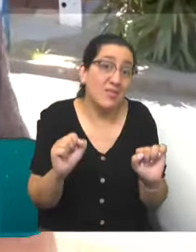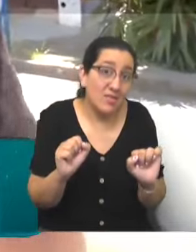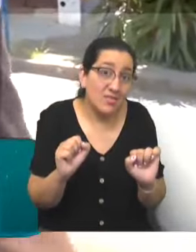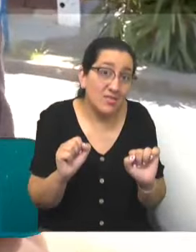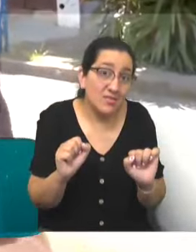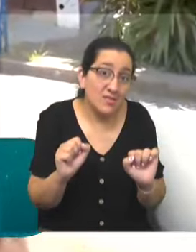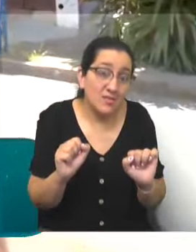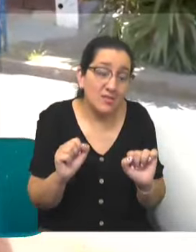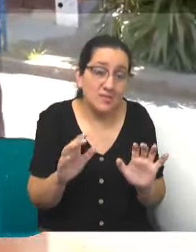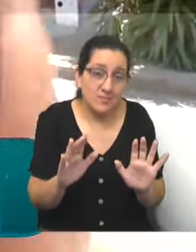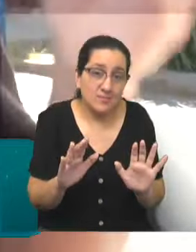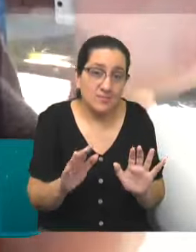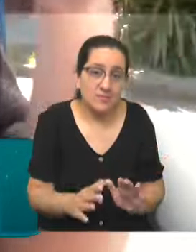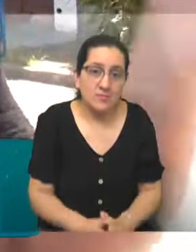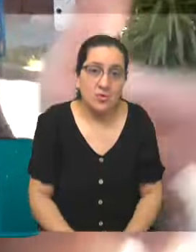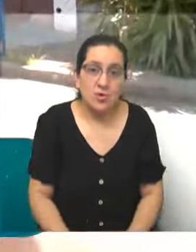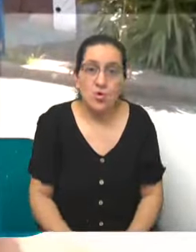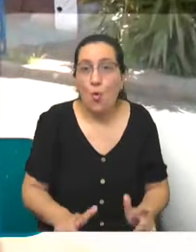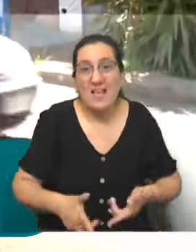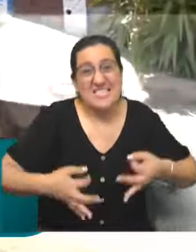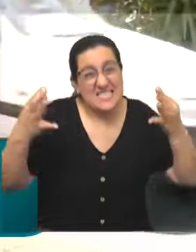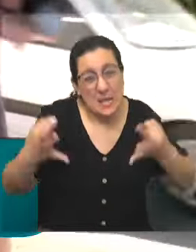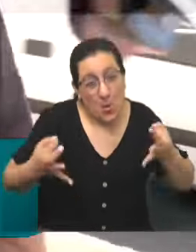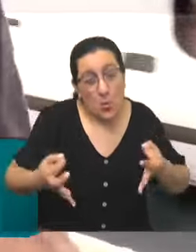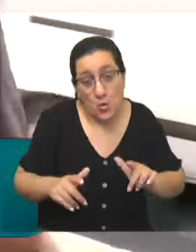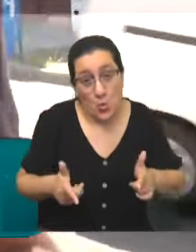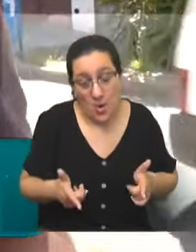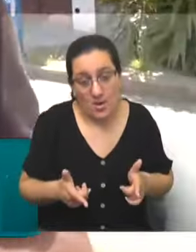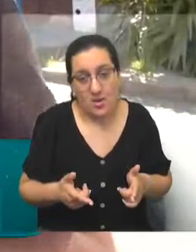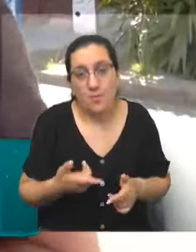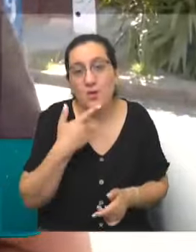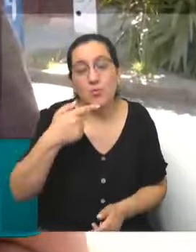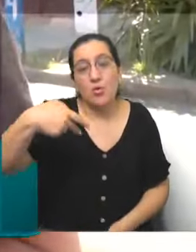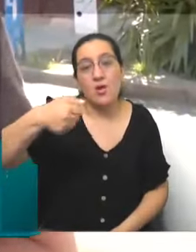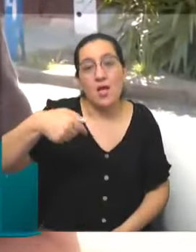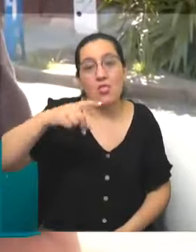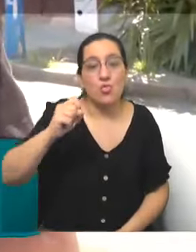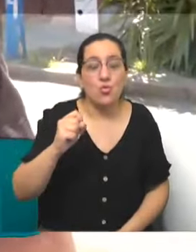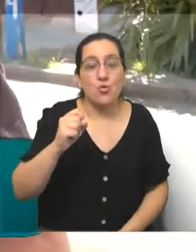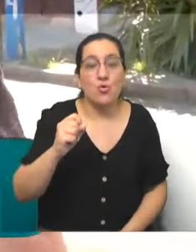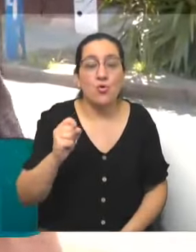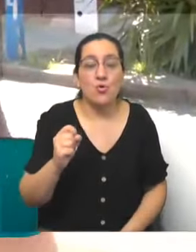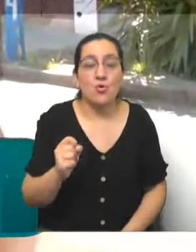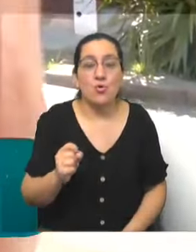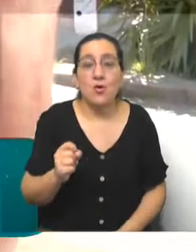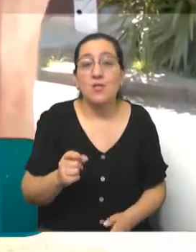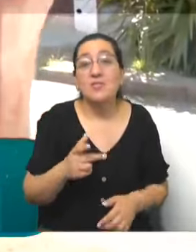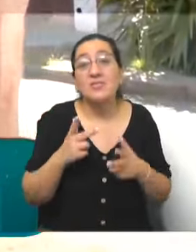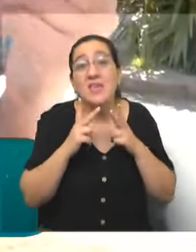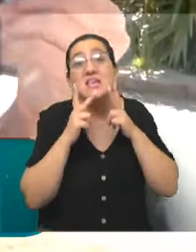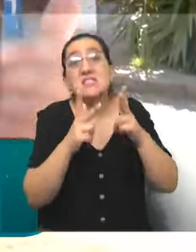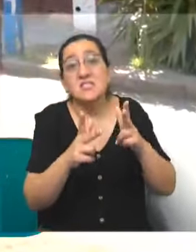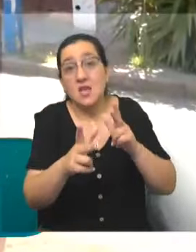es difusa, ¿verdad? El Nando Esponda, economista, integrante de la Usina de Percepción Ciudadana, decía en